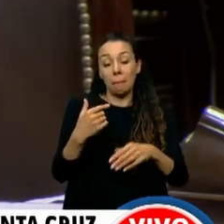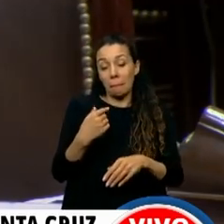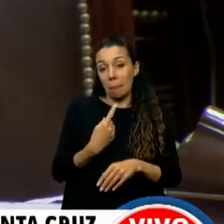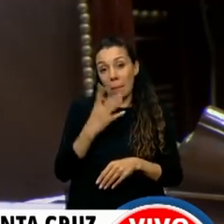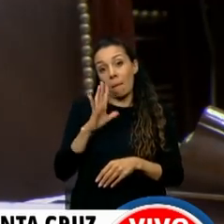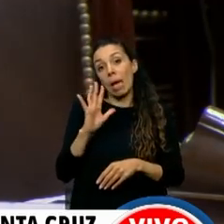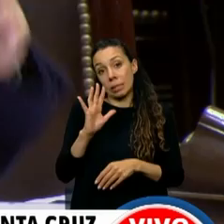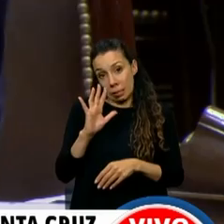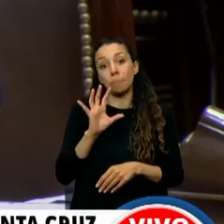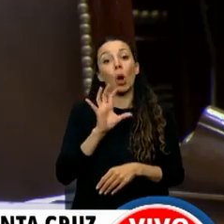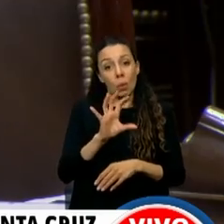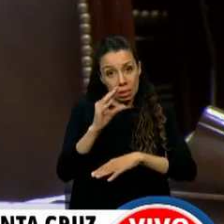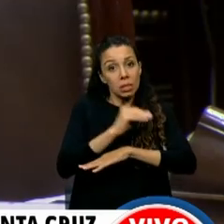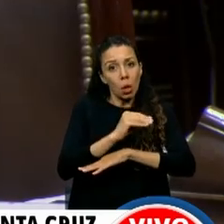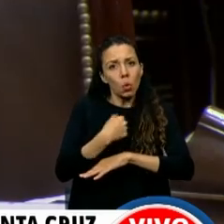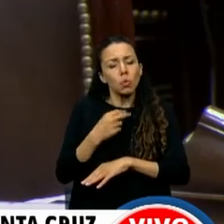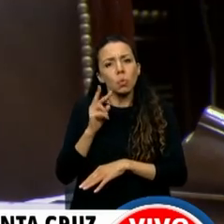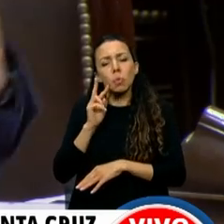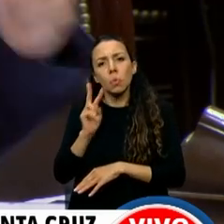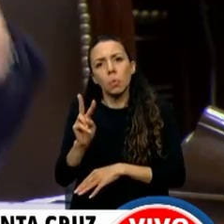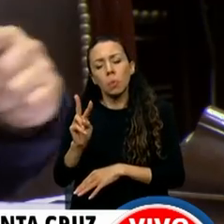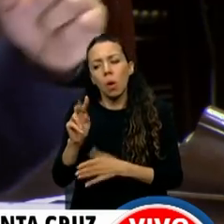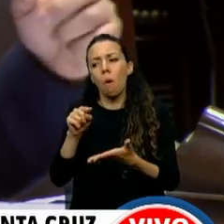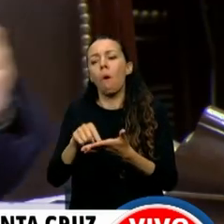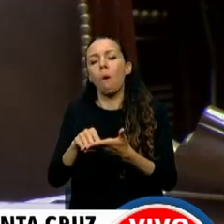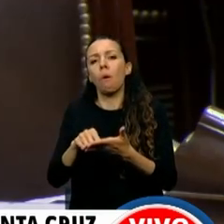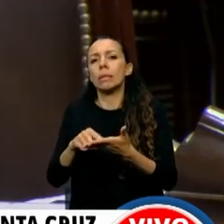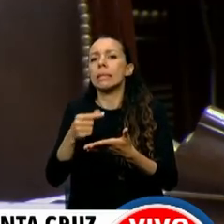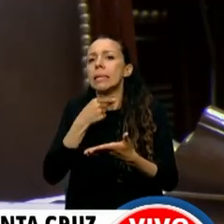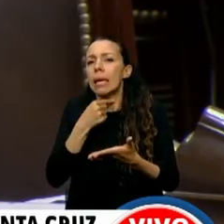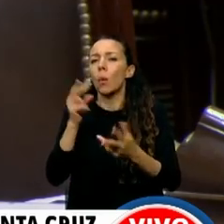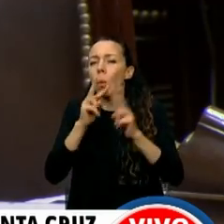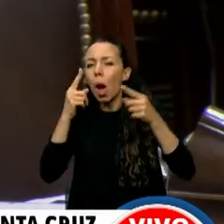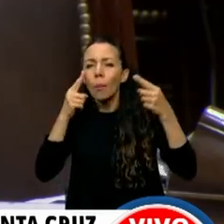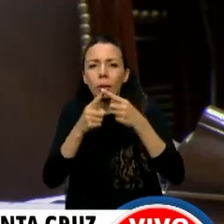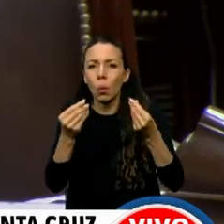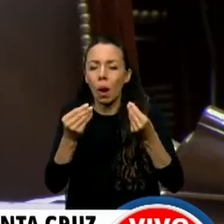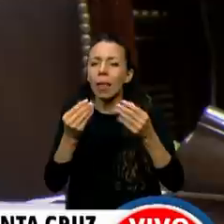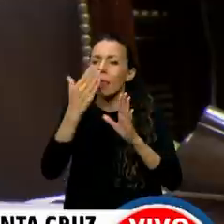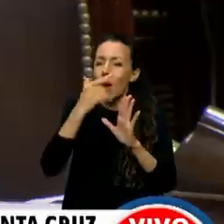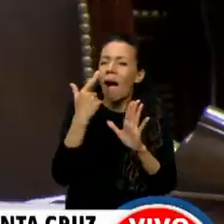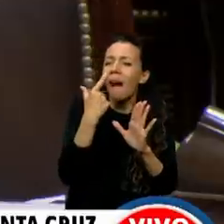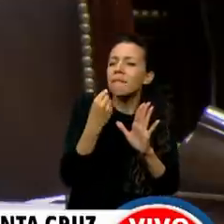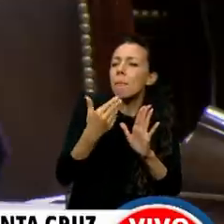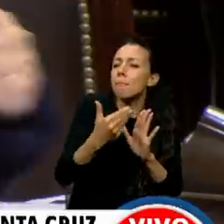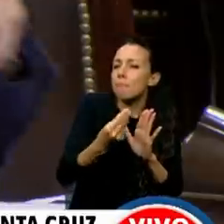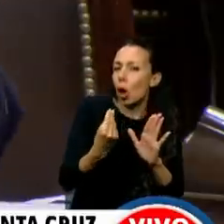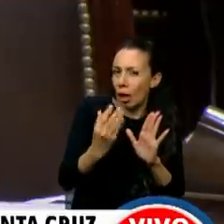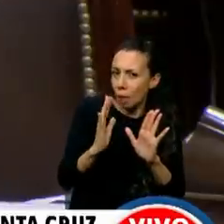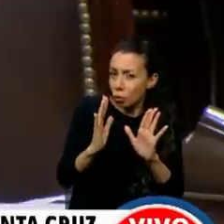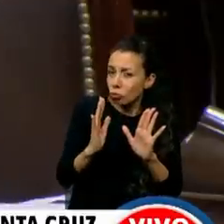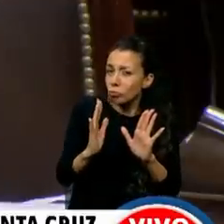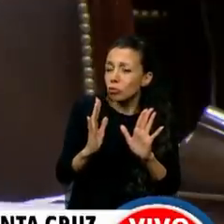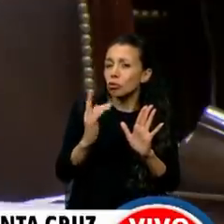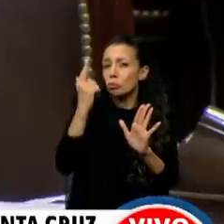en santa cruz veo alguna intención después vemos el porqué pero veo una intención de comenzar a